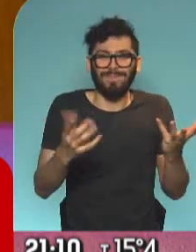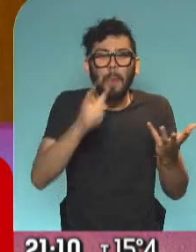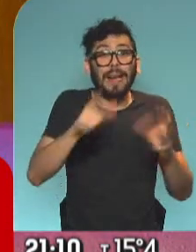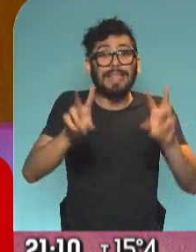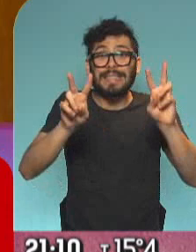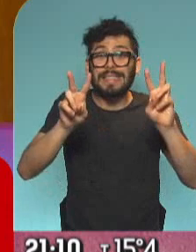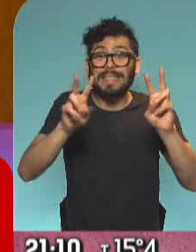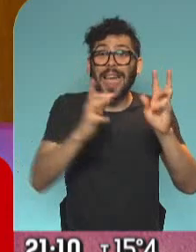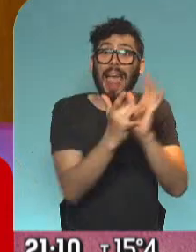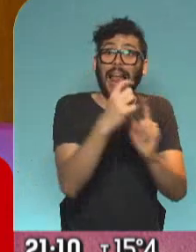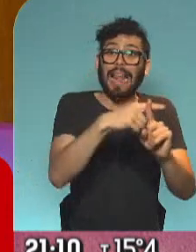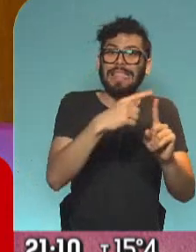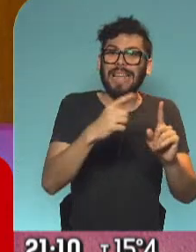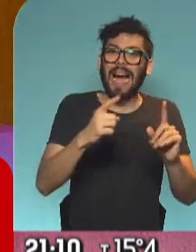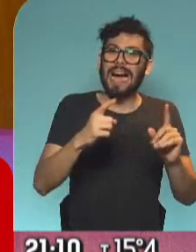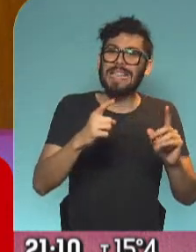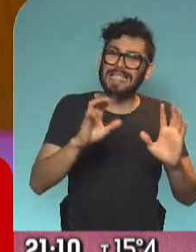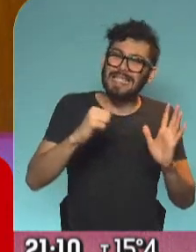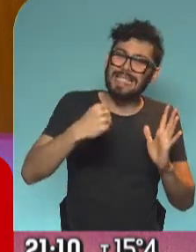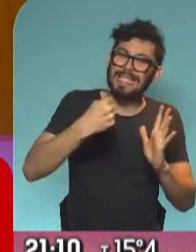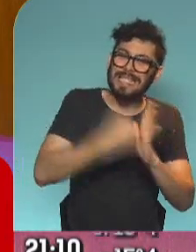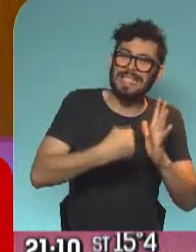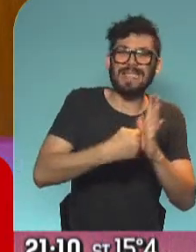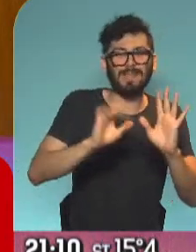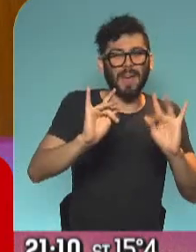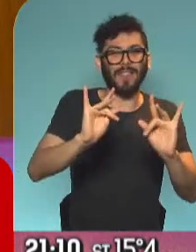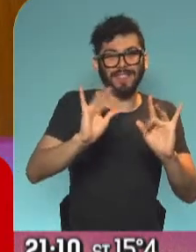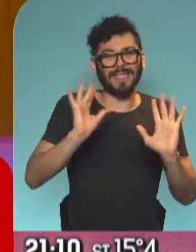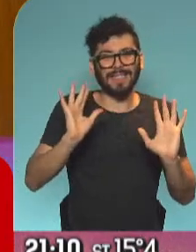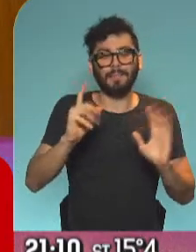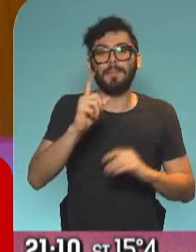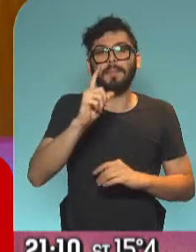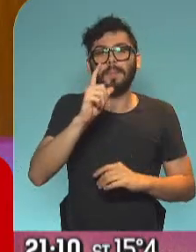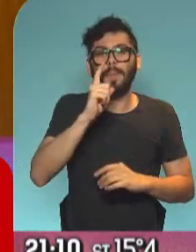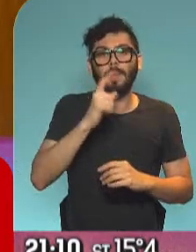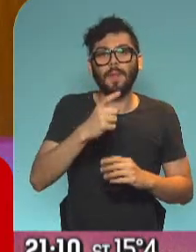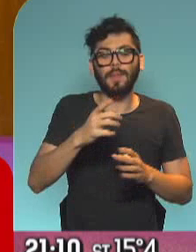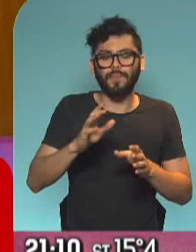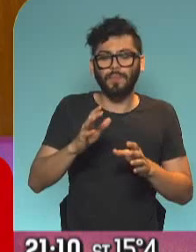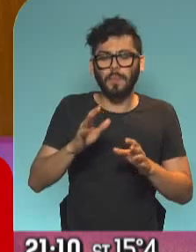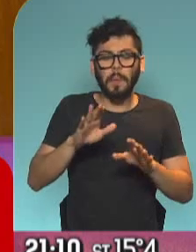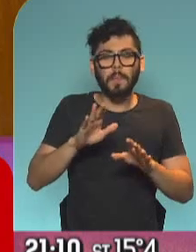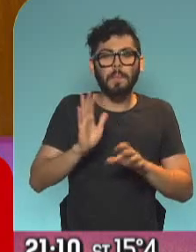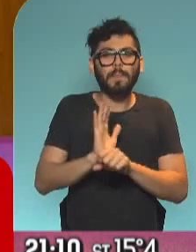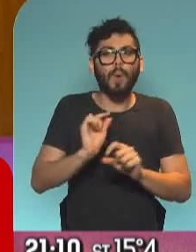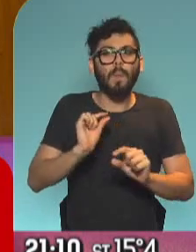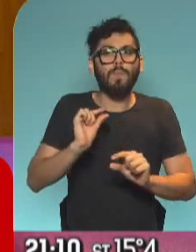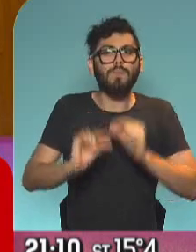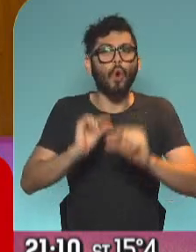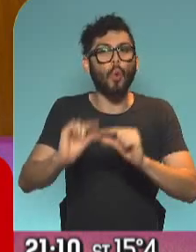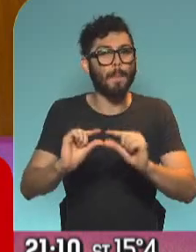costoso dentro de la Iglesia, me parece que le va a faltar un tiempo. Yo creo que los pasos son de a poco, es